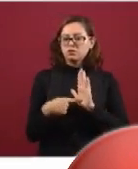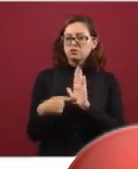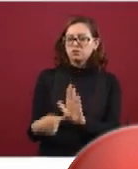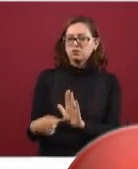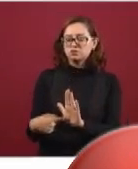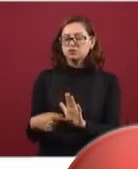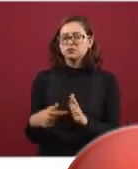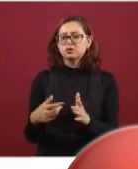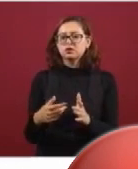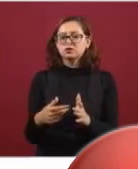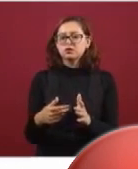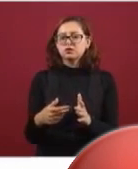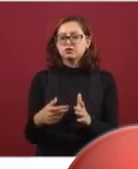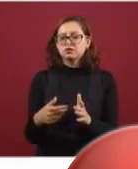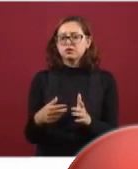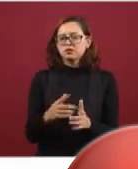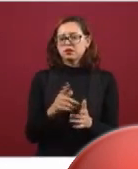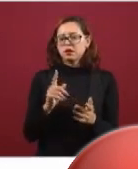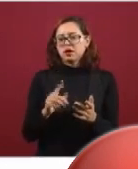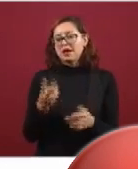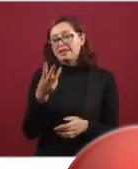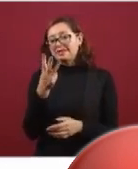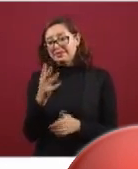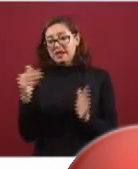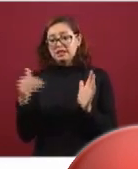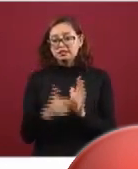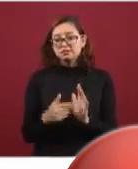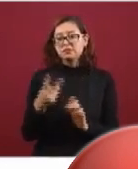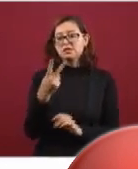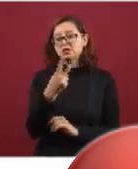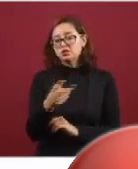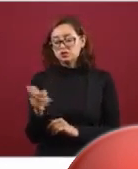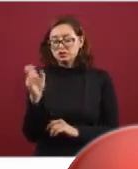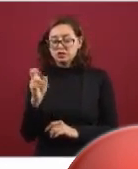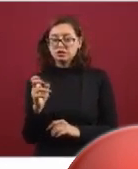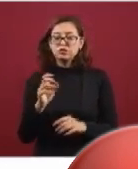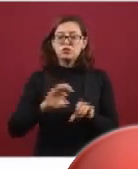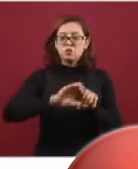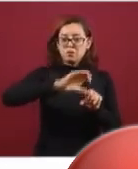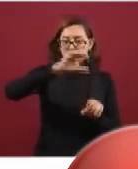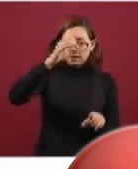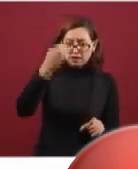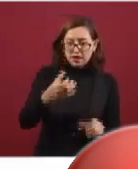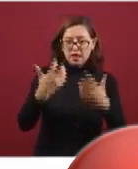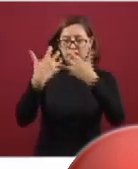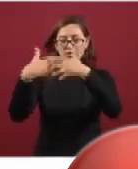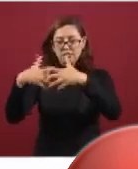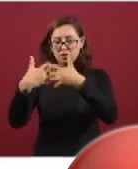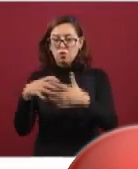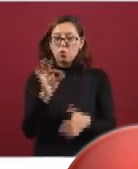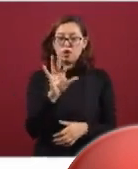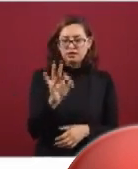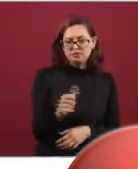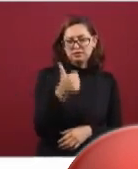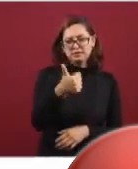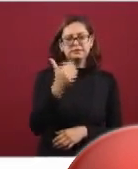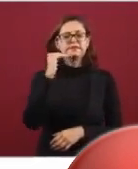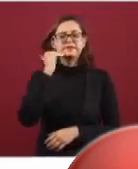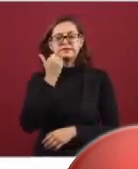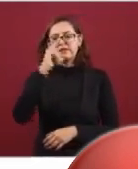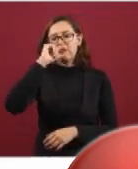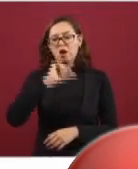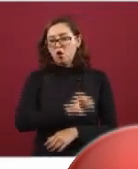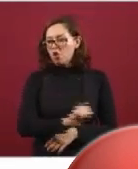se realizó. Revisamos 3.219 mangueras bombas, 46 con irregularidades. Los que no se